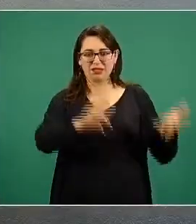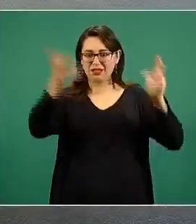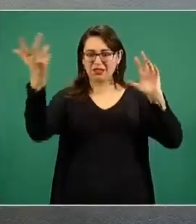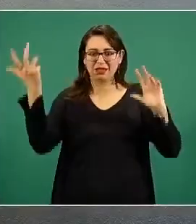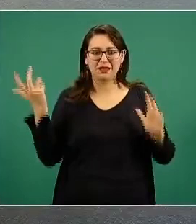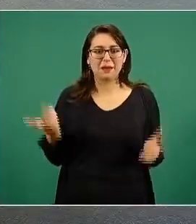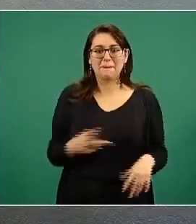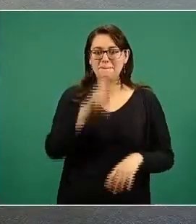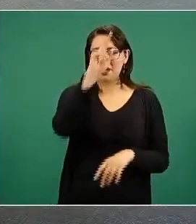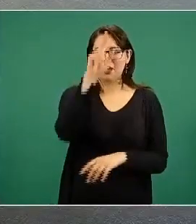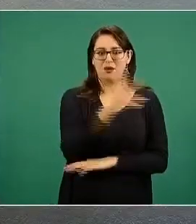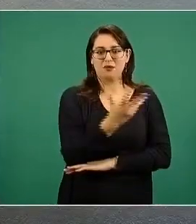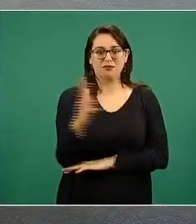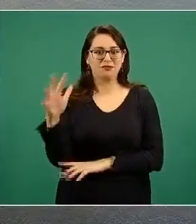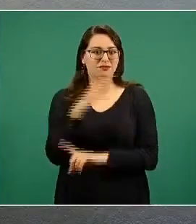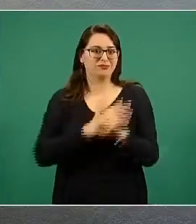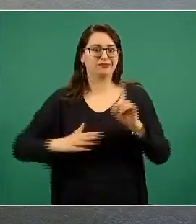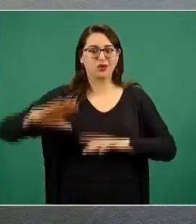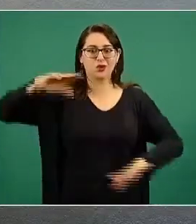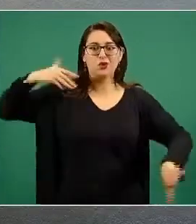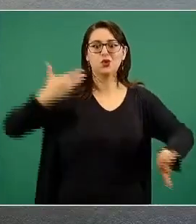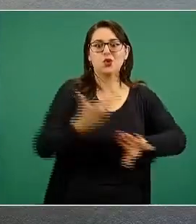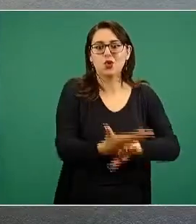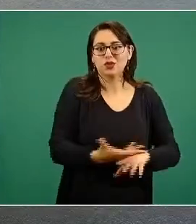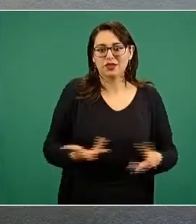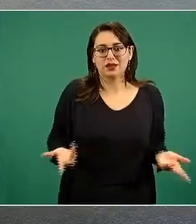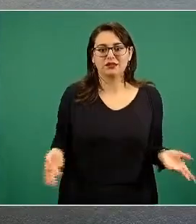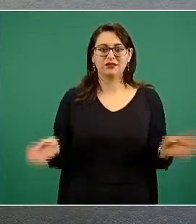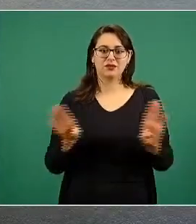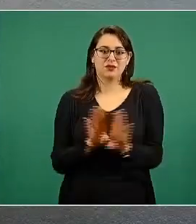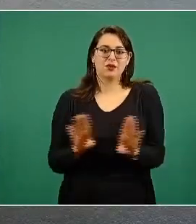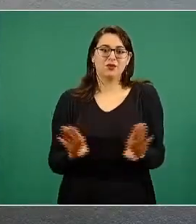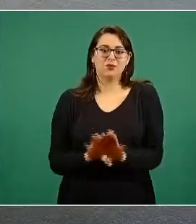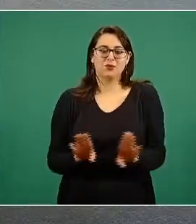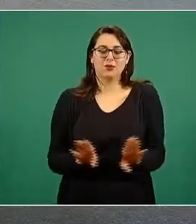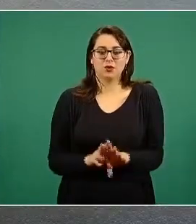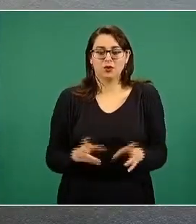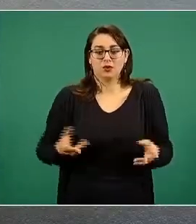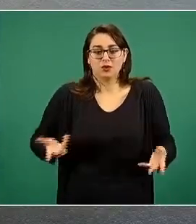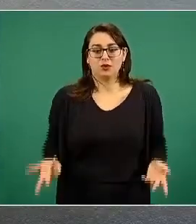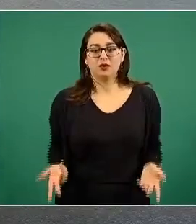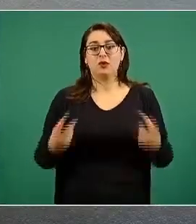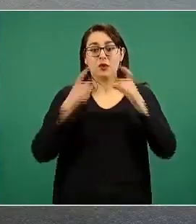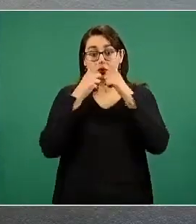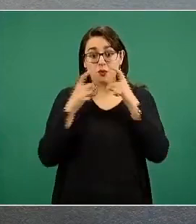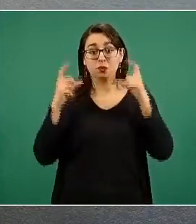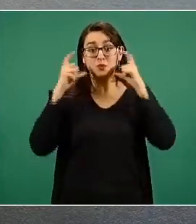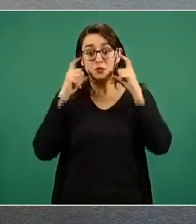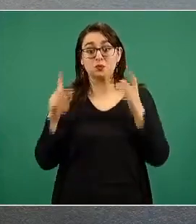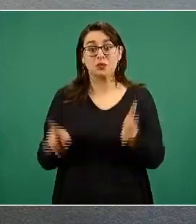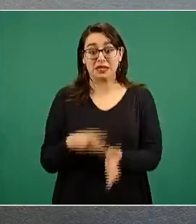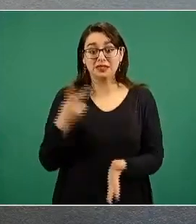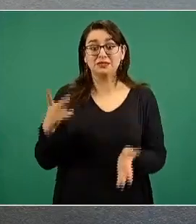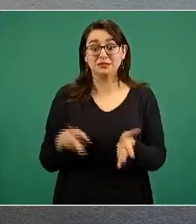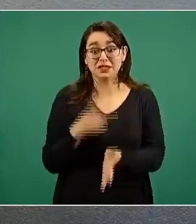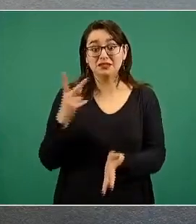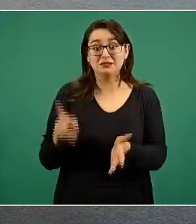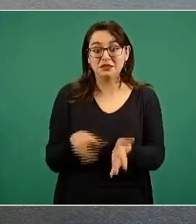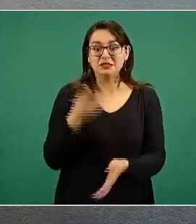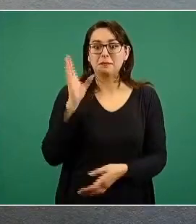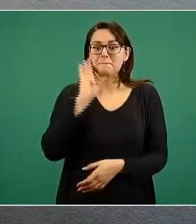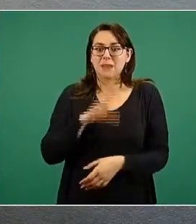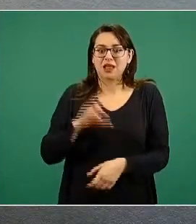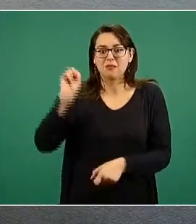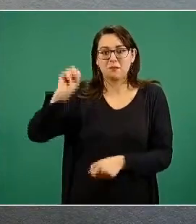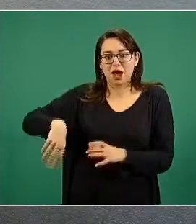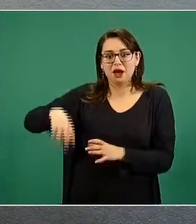a la emergencia ambiental que ya vivimos, ¿no? Había un estudio que decía que el estar reusando cubrebocas era malo, entonces que se necesitaba